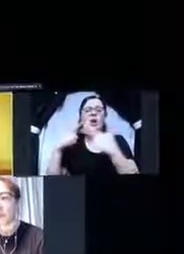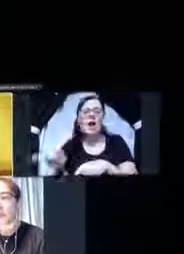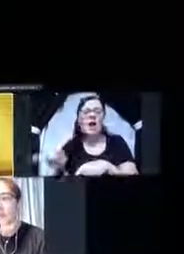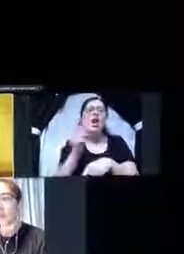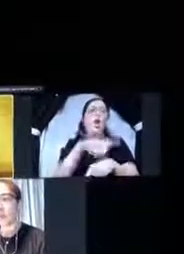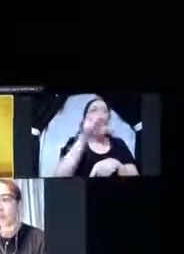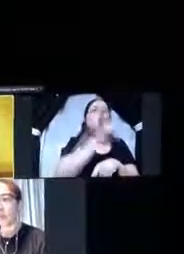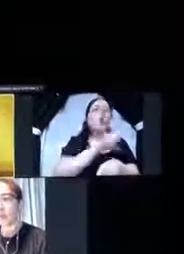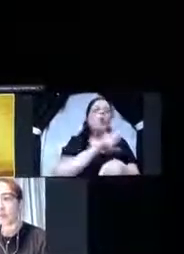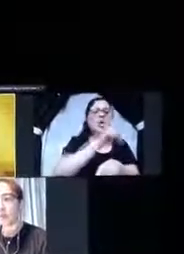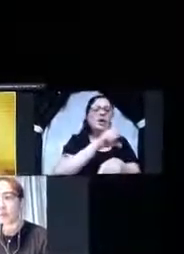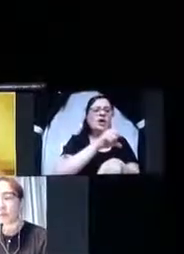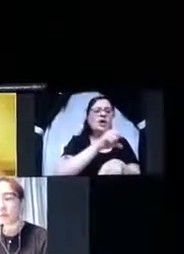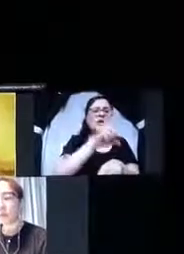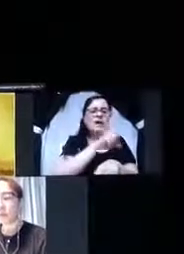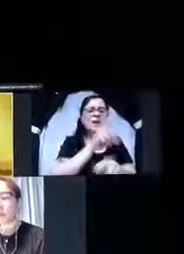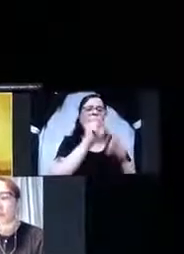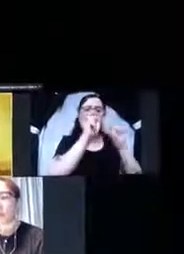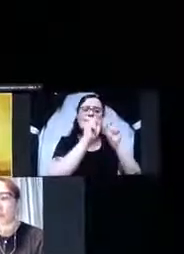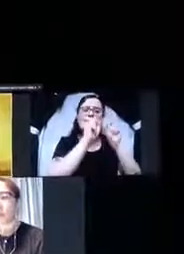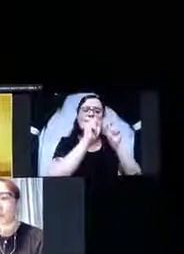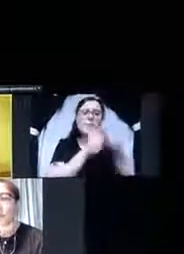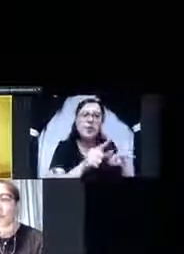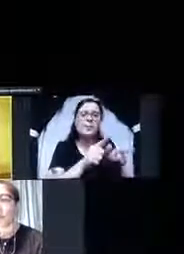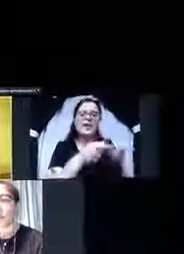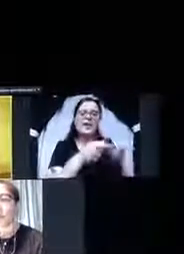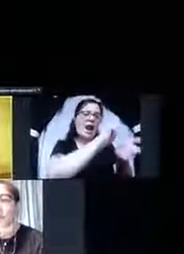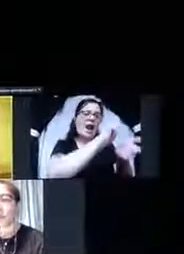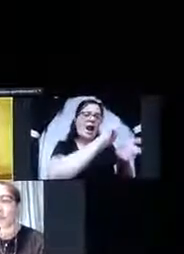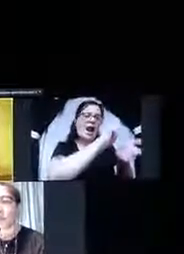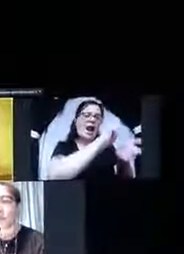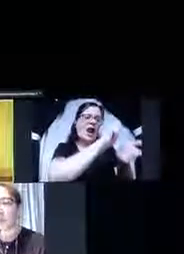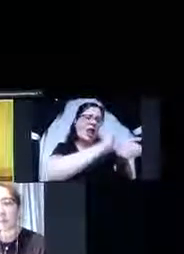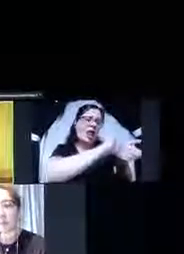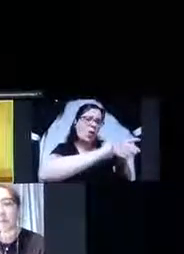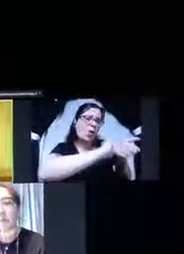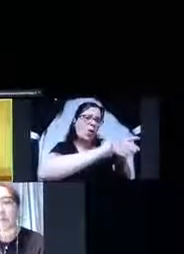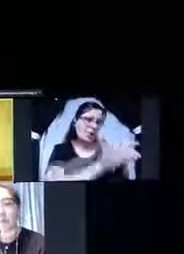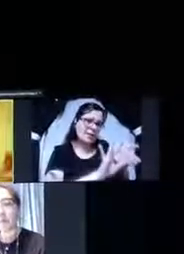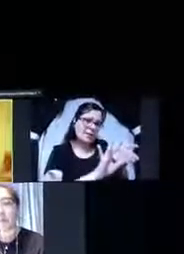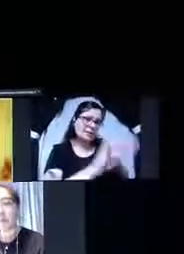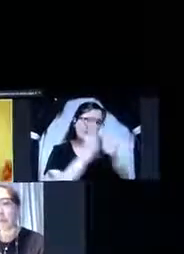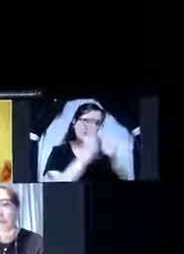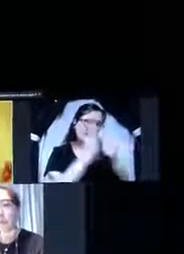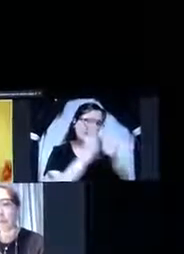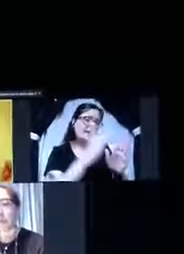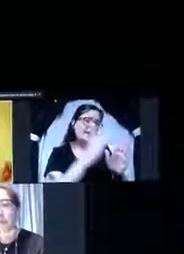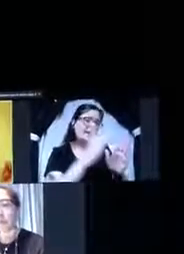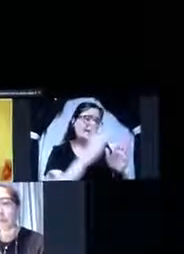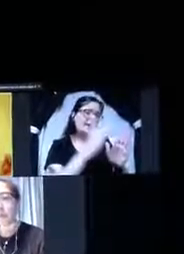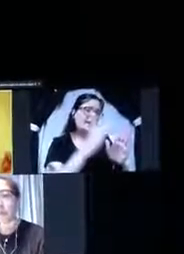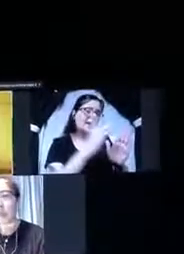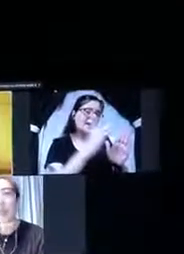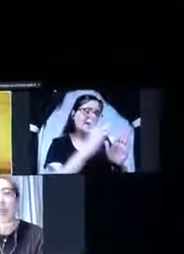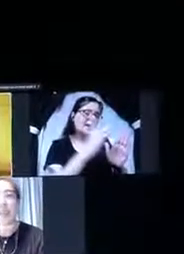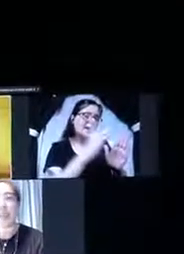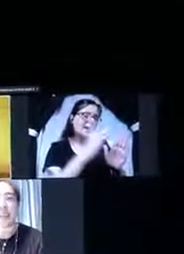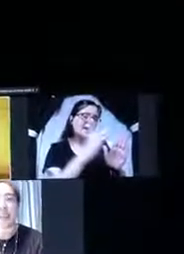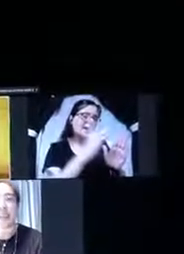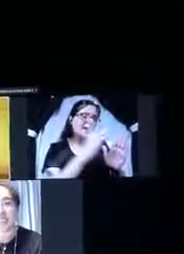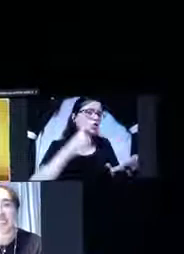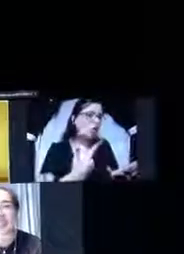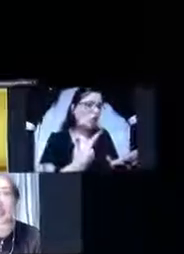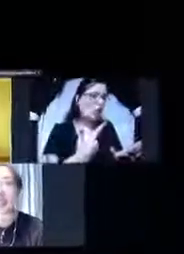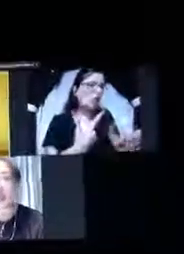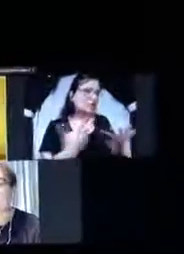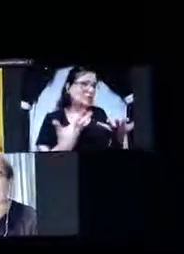En particular que sirve para estimular la lengua escrita, ¿sí? Digamos que está como incluida en la logopedia,